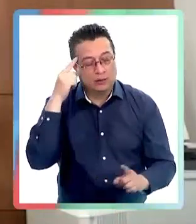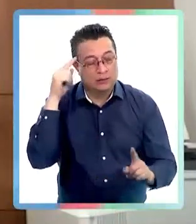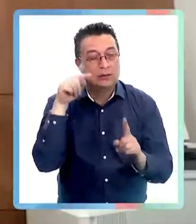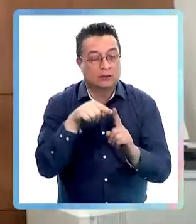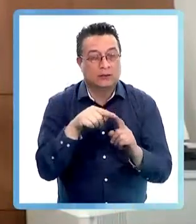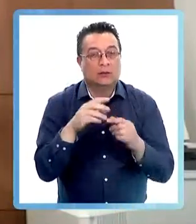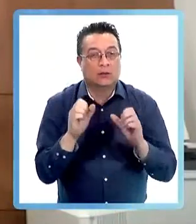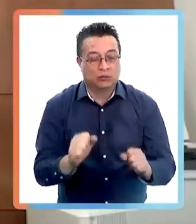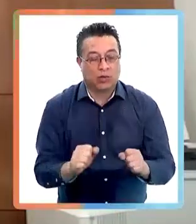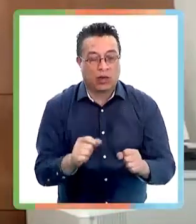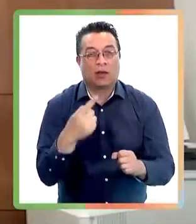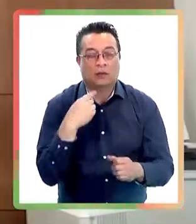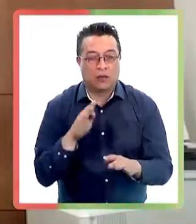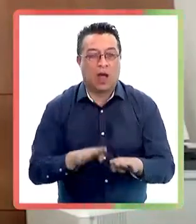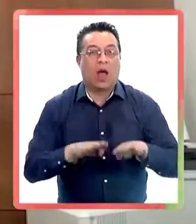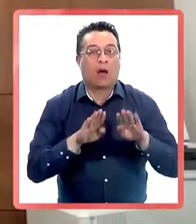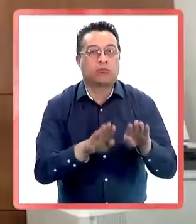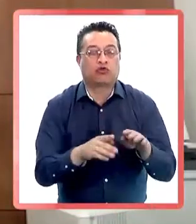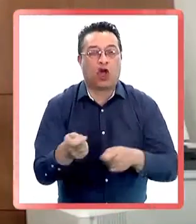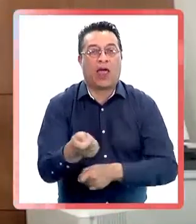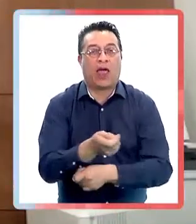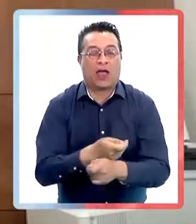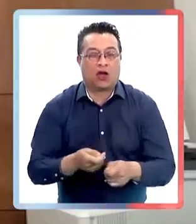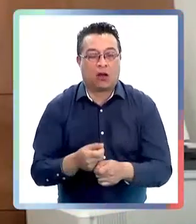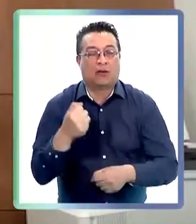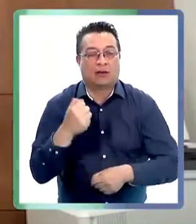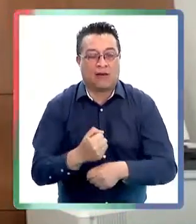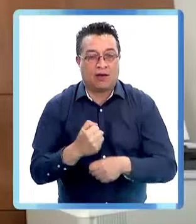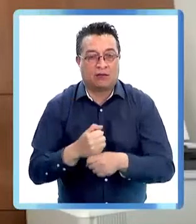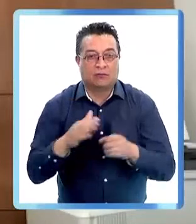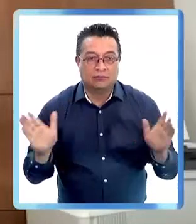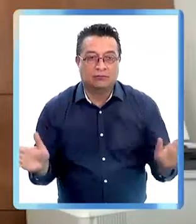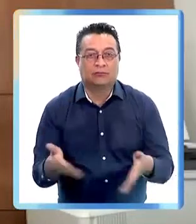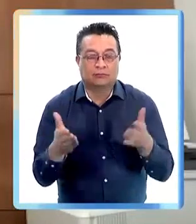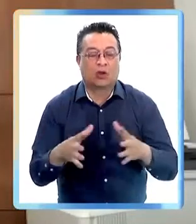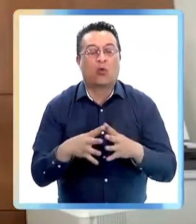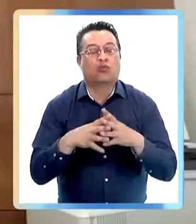que busca es también constituirse en un apoyo económico y en la generación de